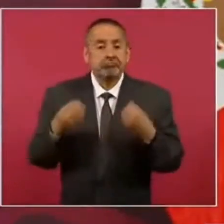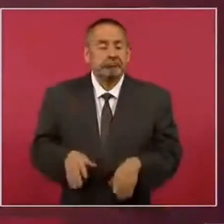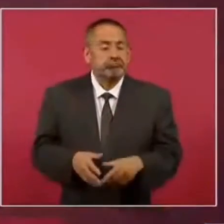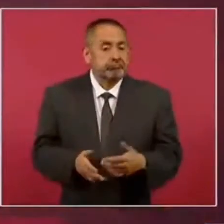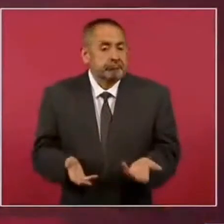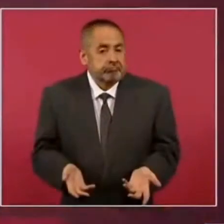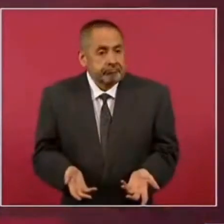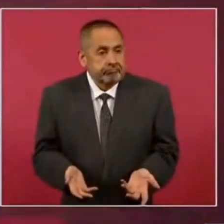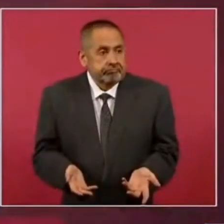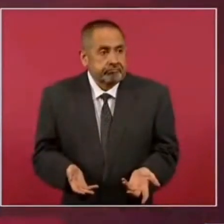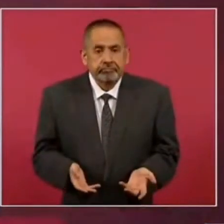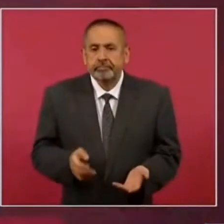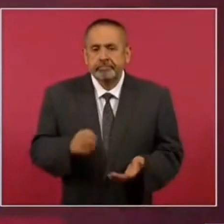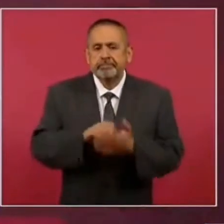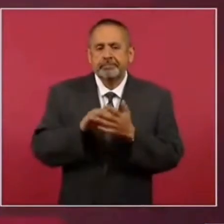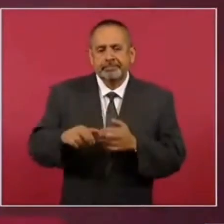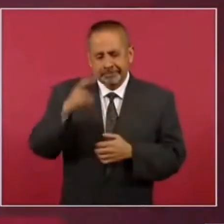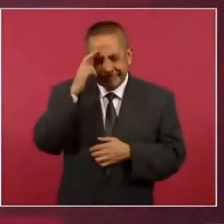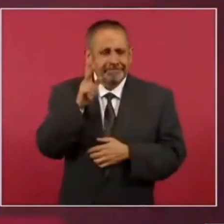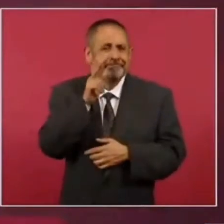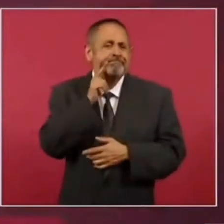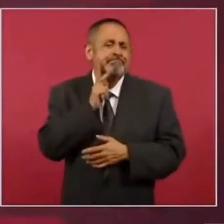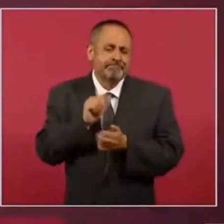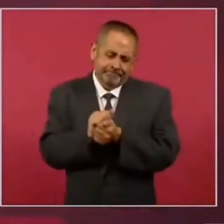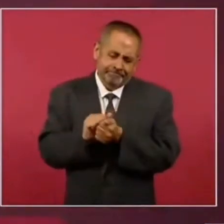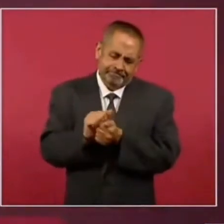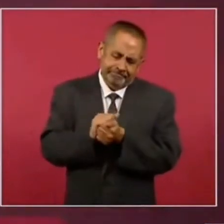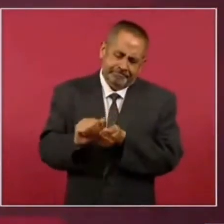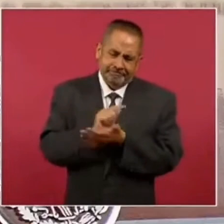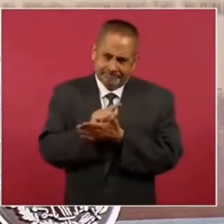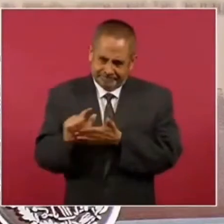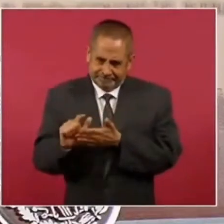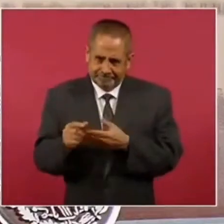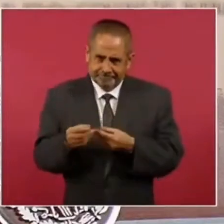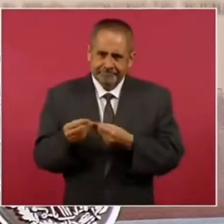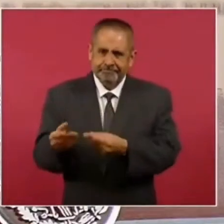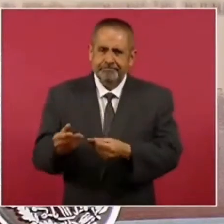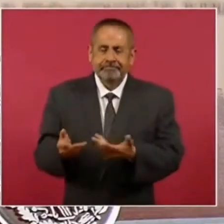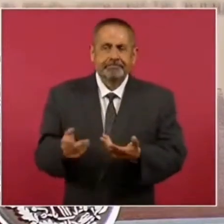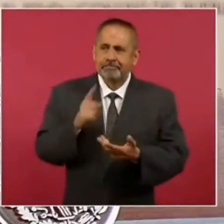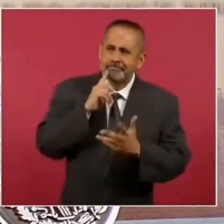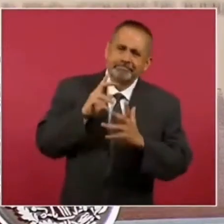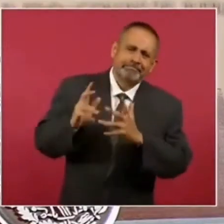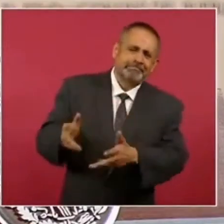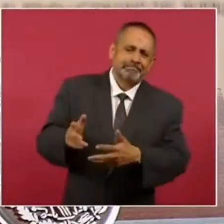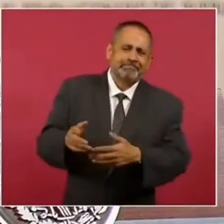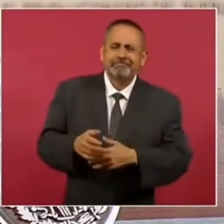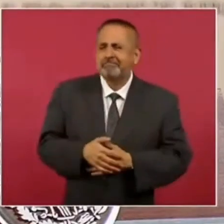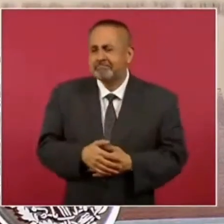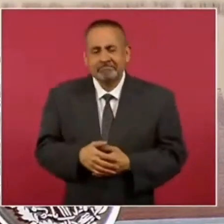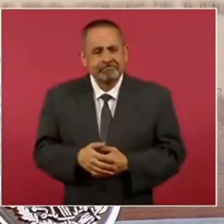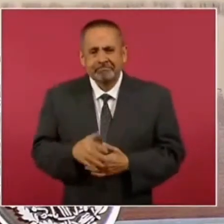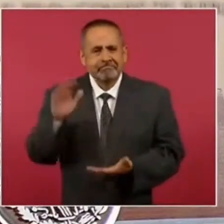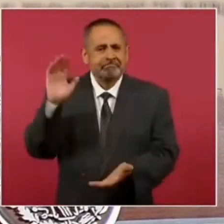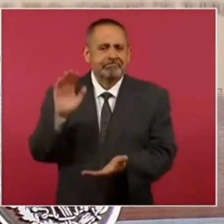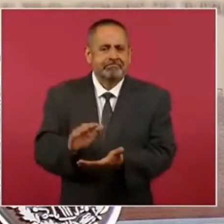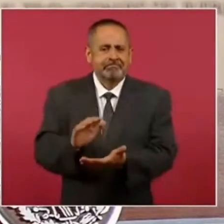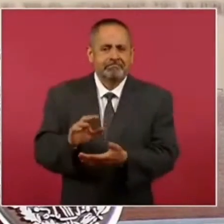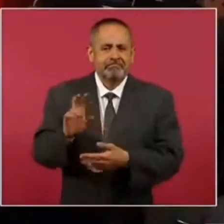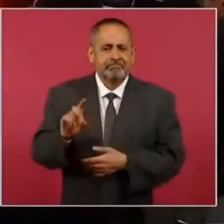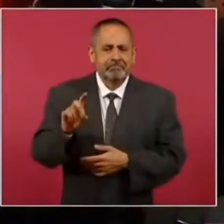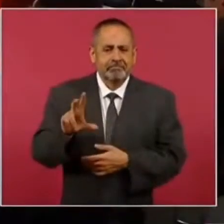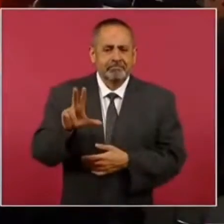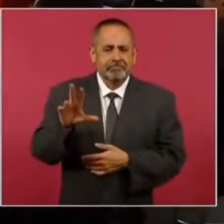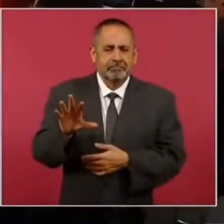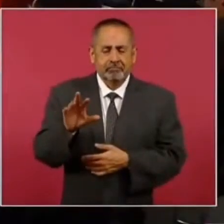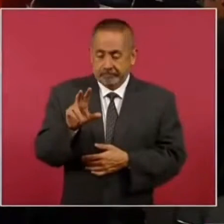la refinería, bueno, dejaron las plantas con una capacidad de producción del